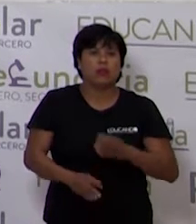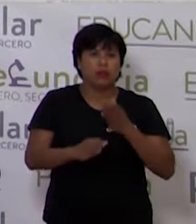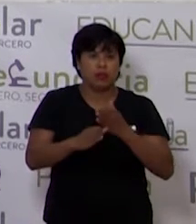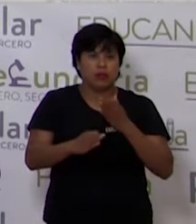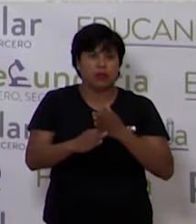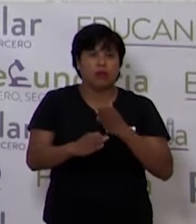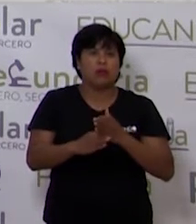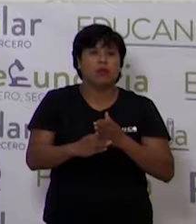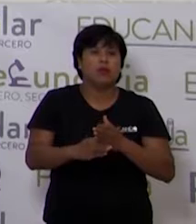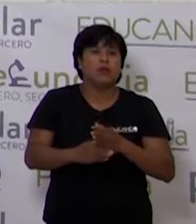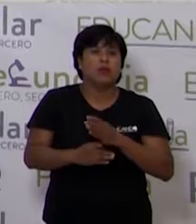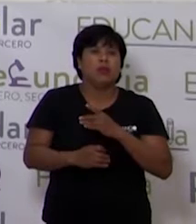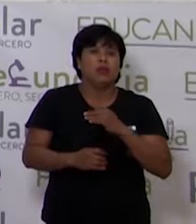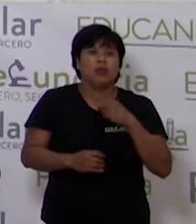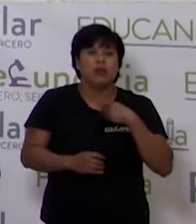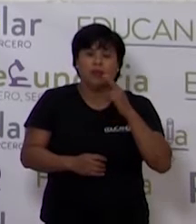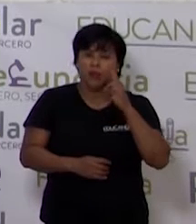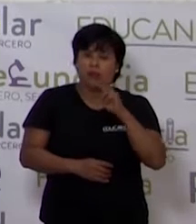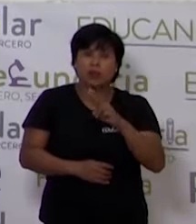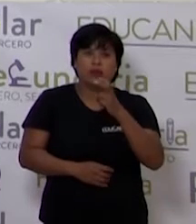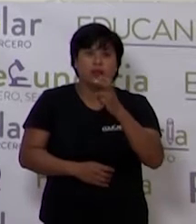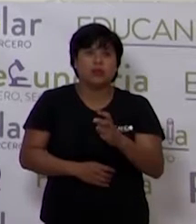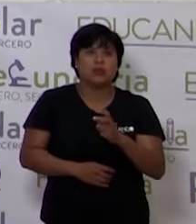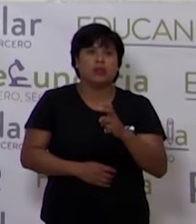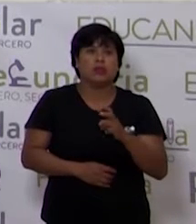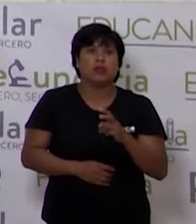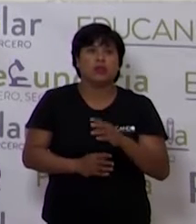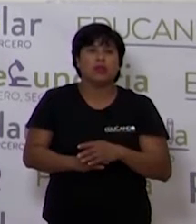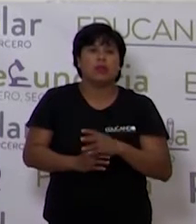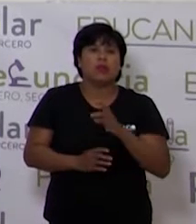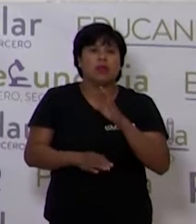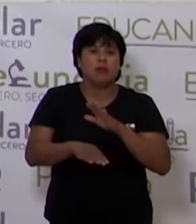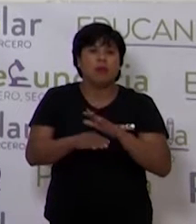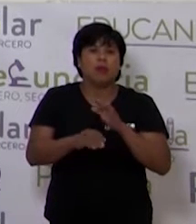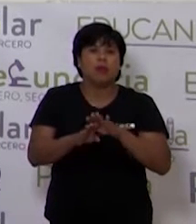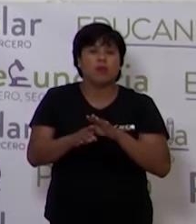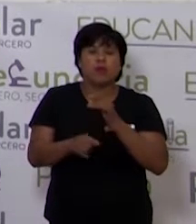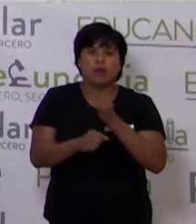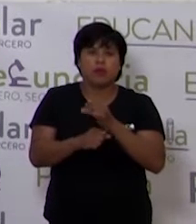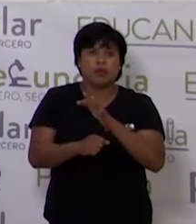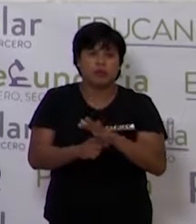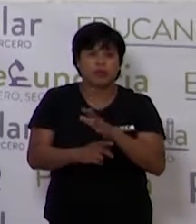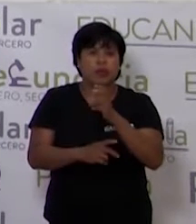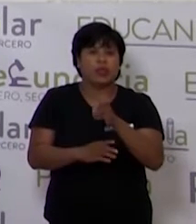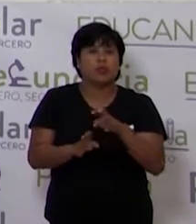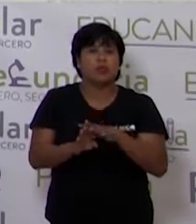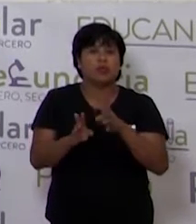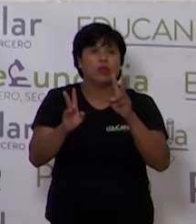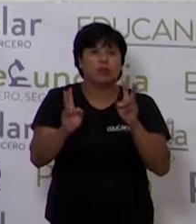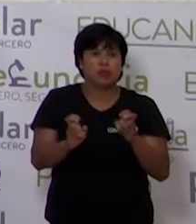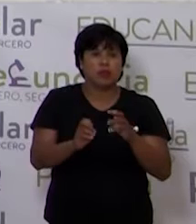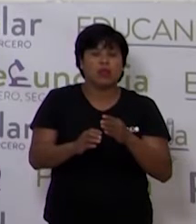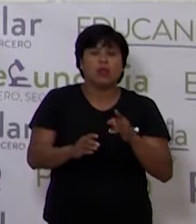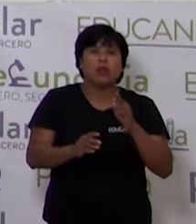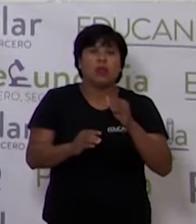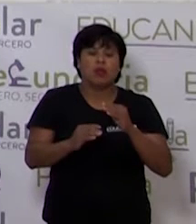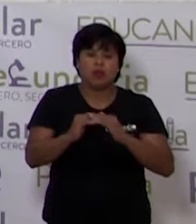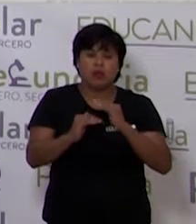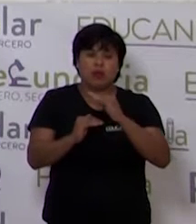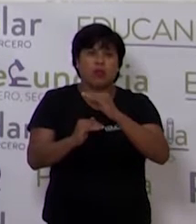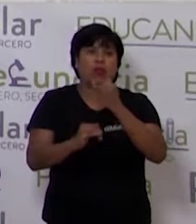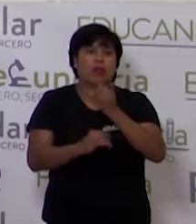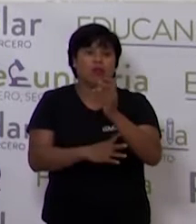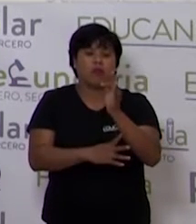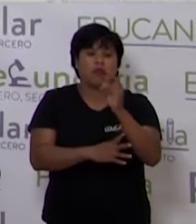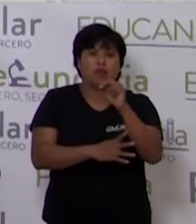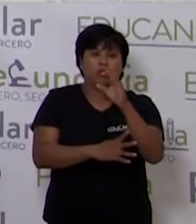hoy el eje es manejo de la información, el tema proporcionalidad y